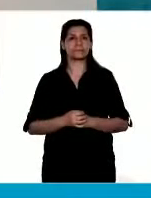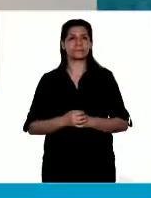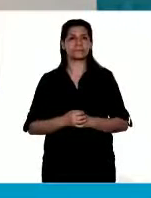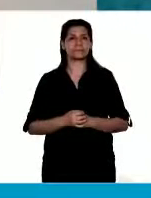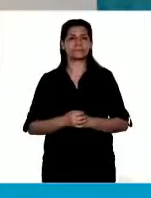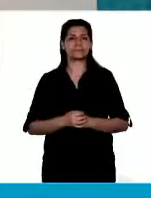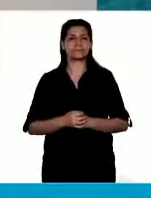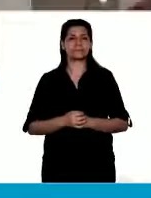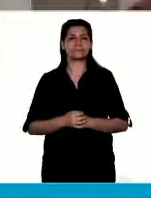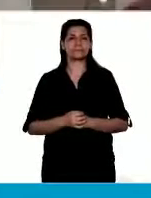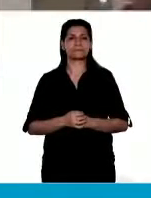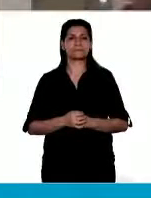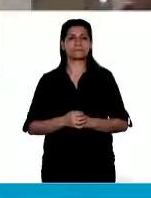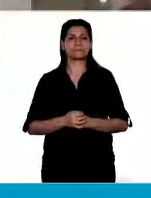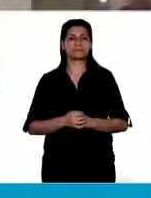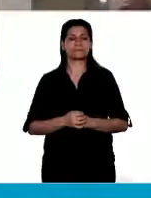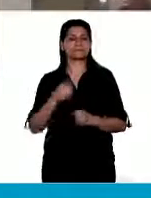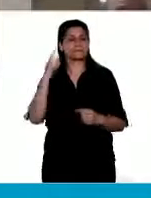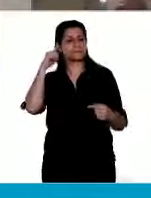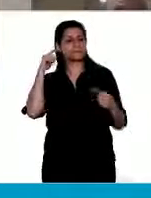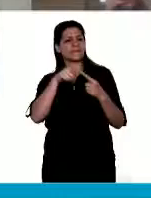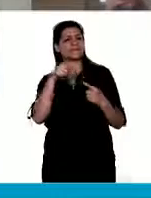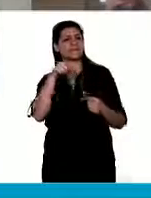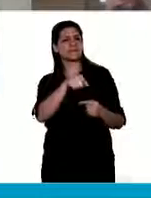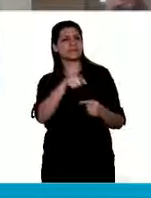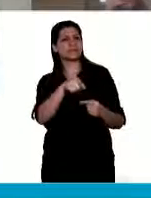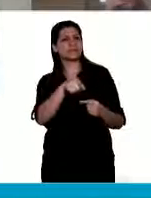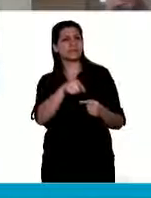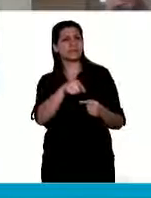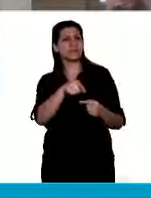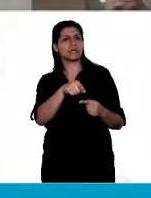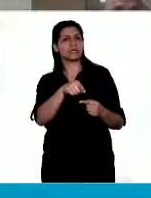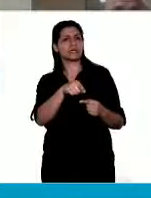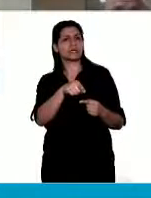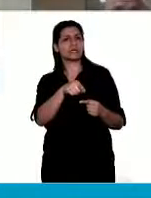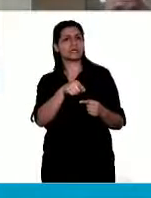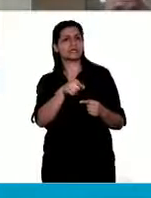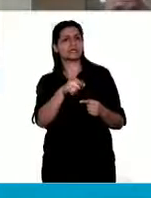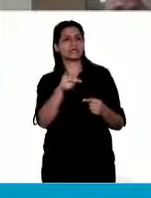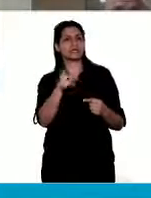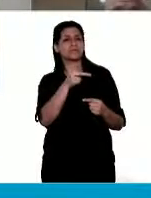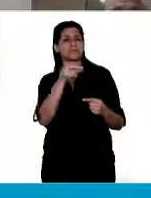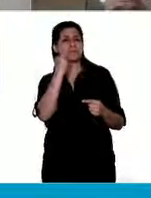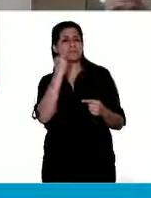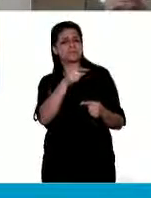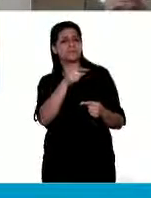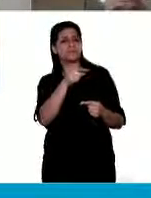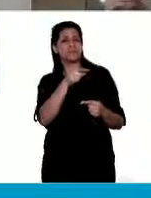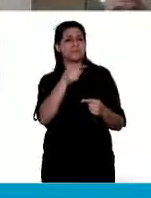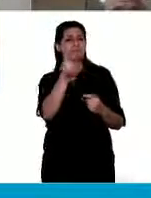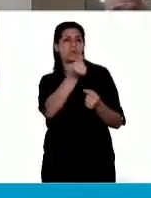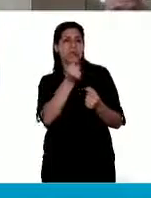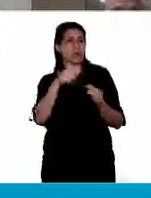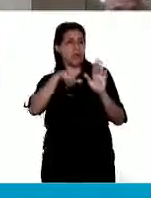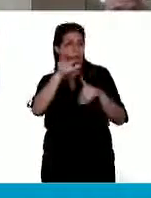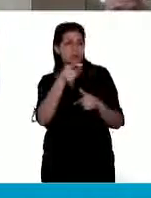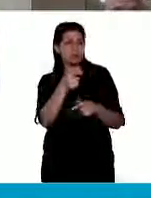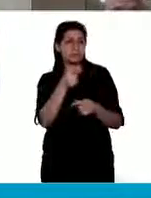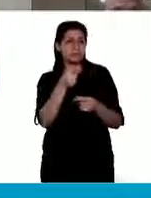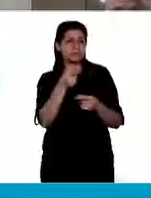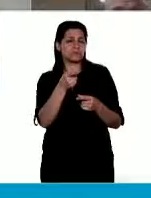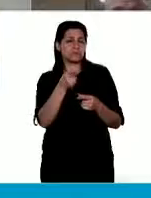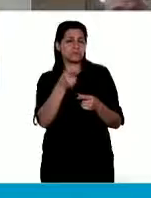que nosotros el enfoque de Vidal y de Ritondo lo tenemos muy presente y lo valoramos muchísimo más a la